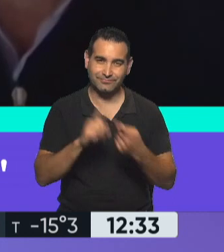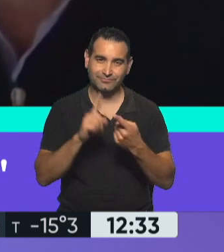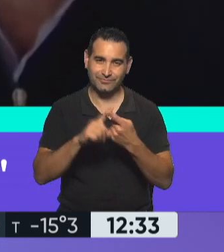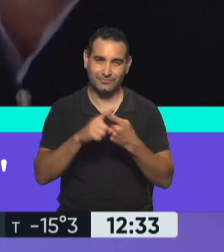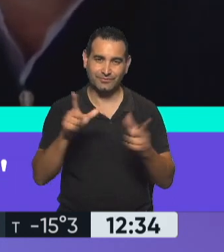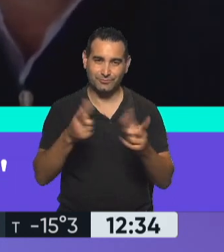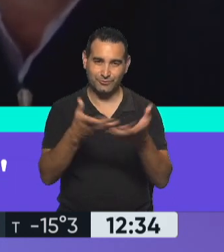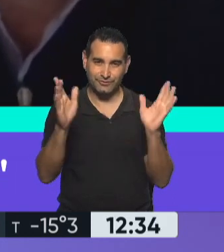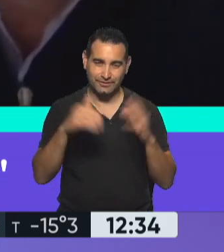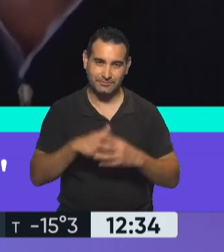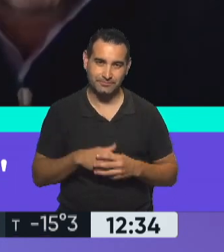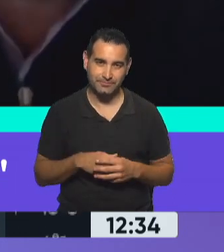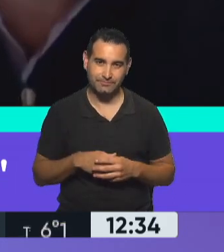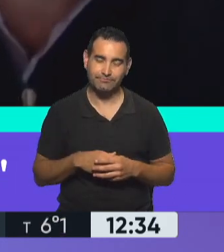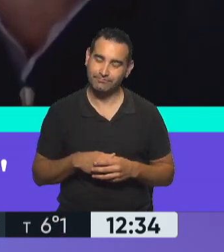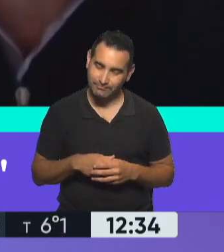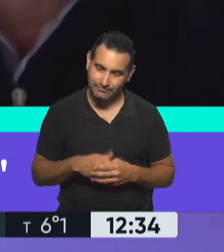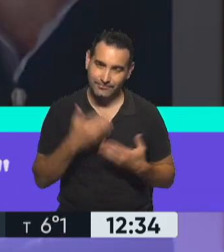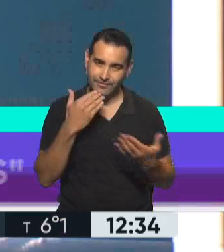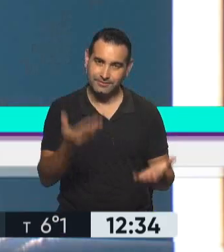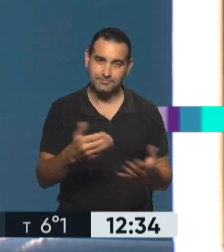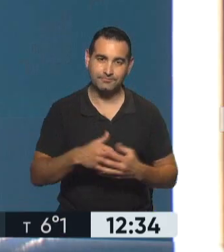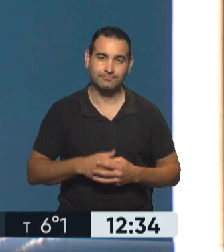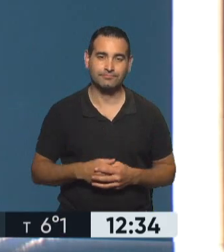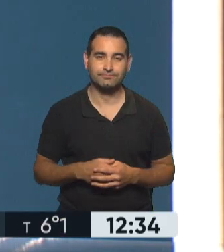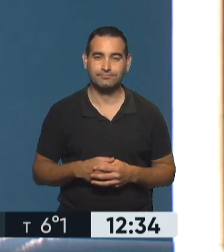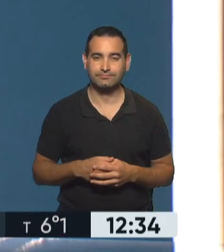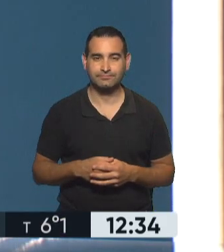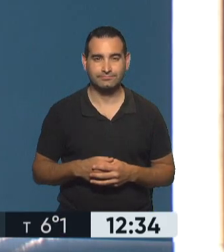con la televisión pública. Por favor, gracias a ustedes. Hasta luego. Y seguimos.